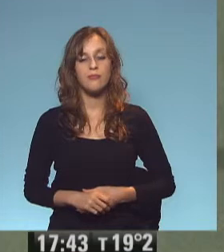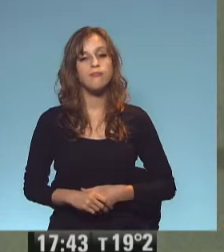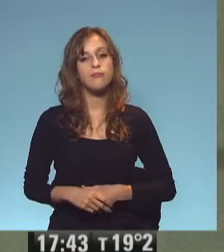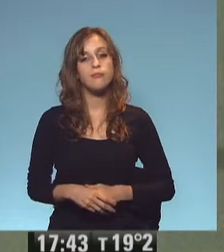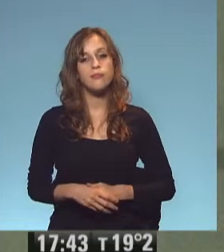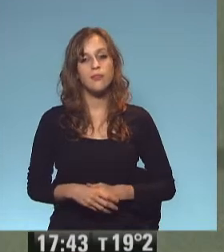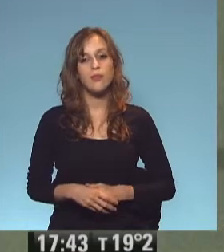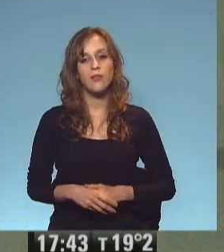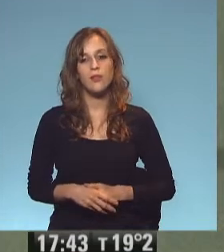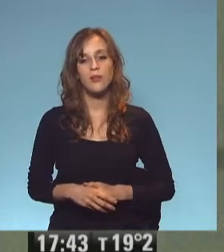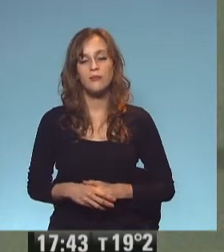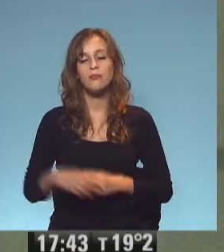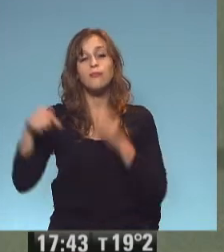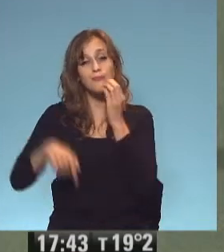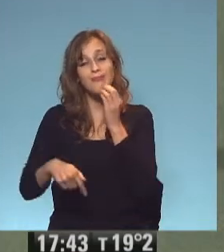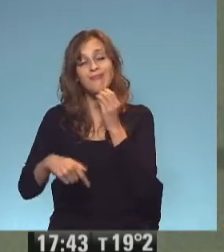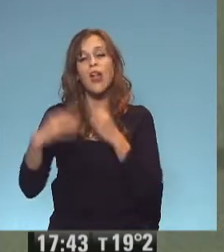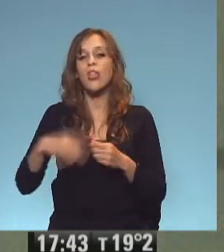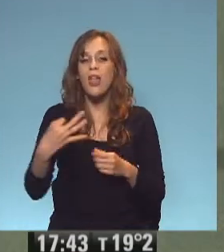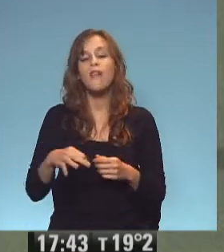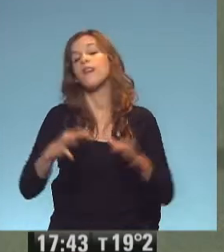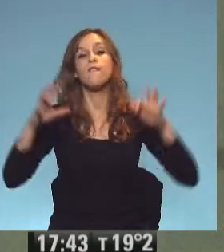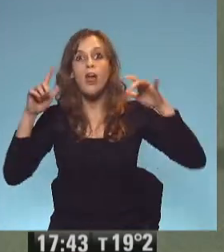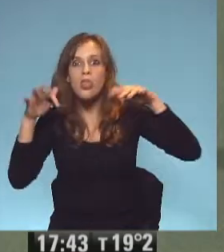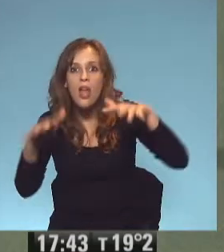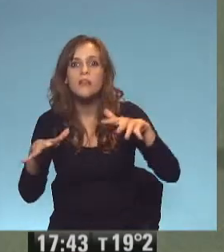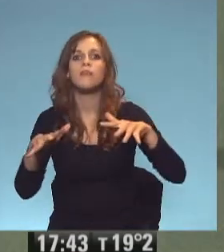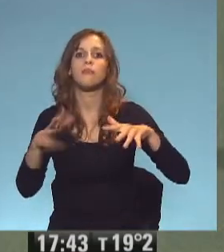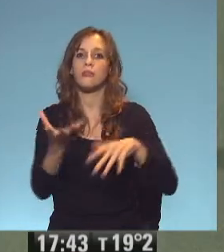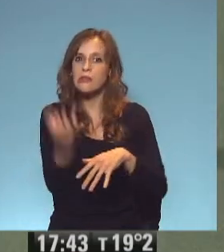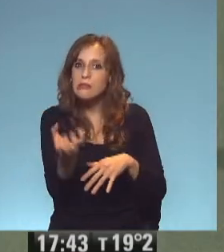Tenemos que grabar a los fantasmas extraterrestres.